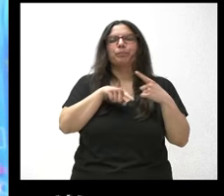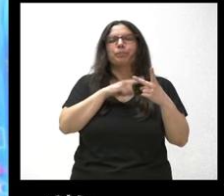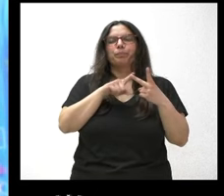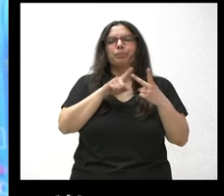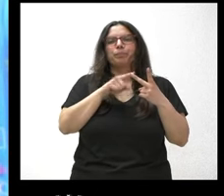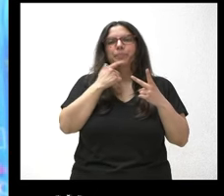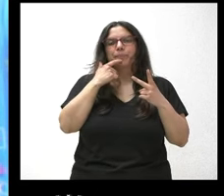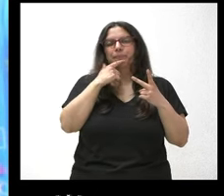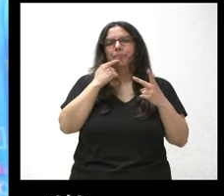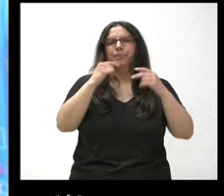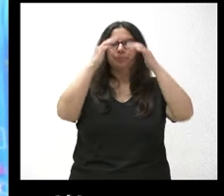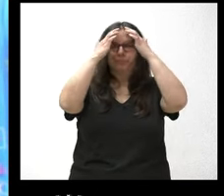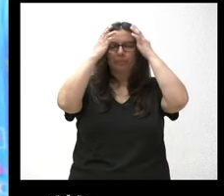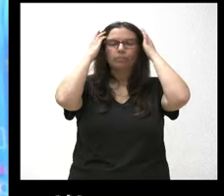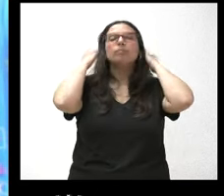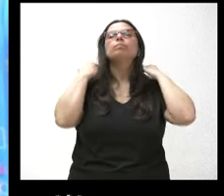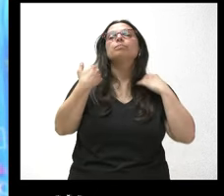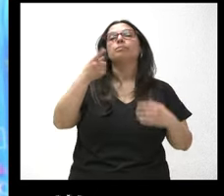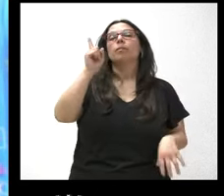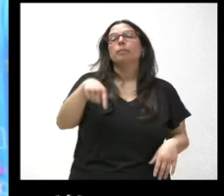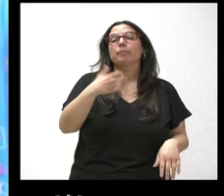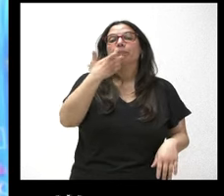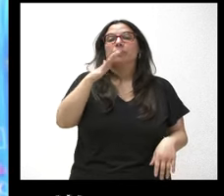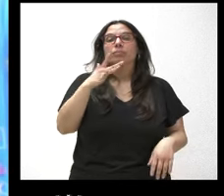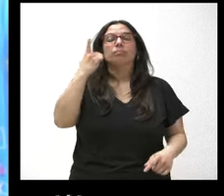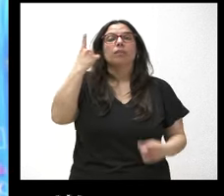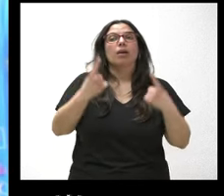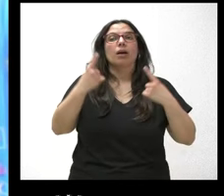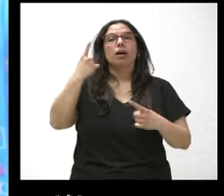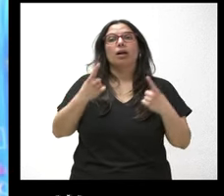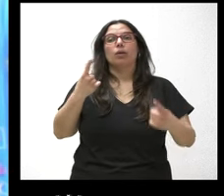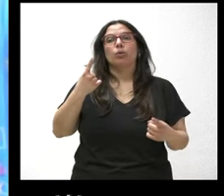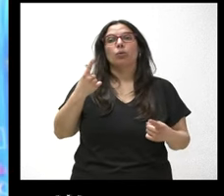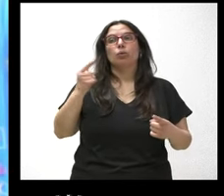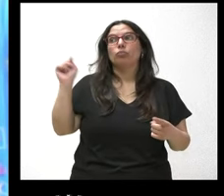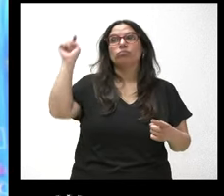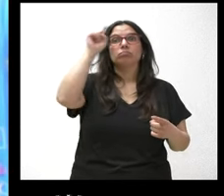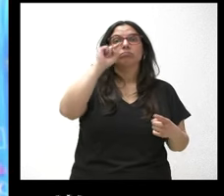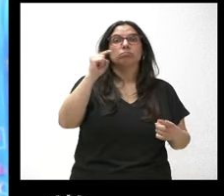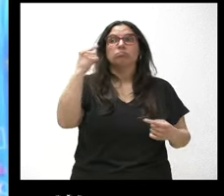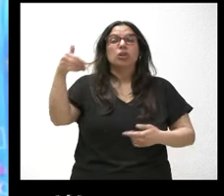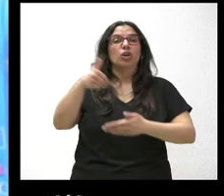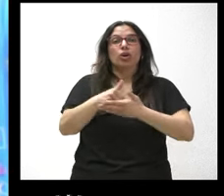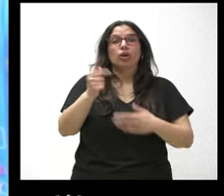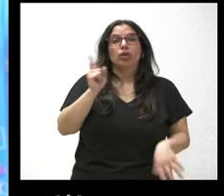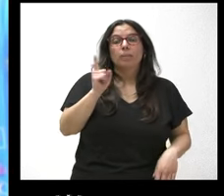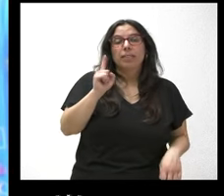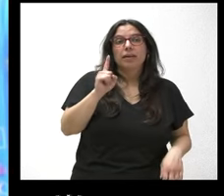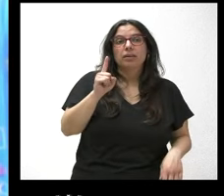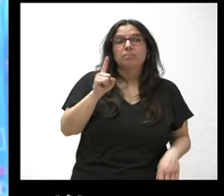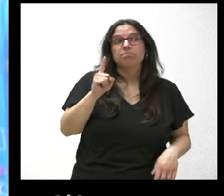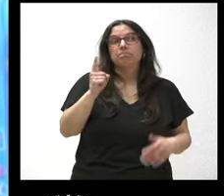otro lado, ¿qué ocurrirá también si hay lugares, localidades donde no se solicita ninguna actuación,